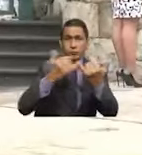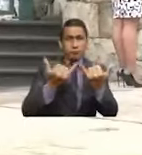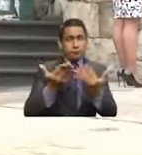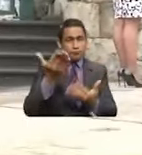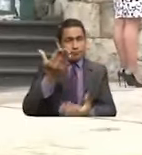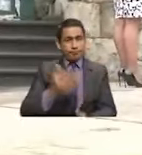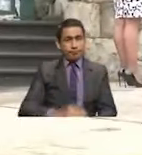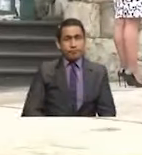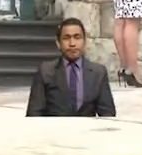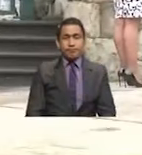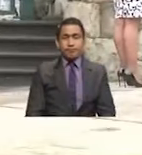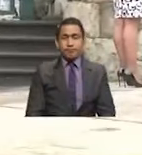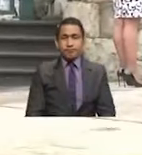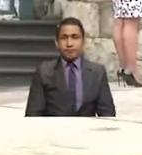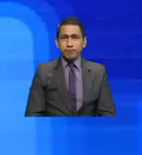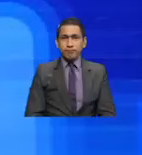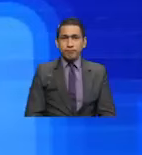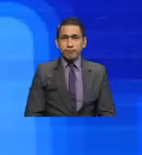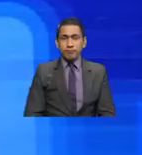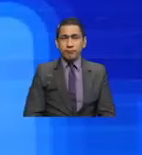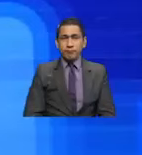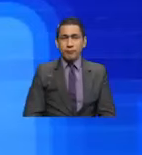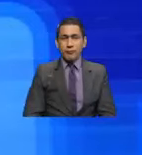Borja, TC Televisión.